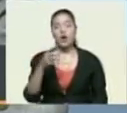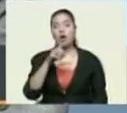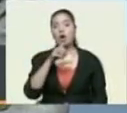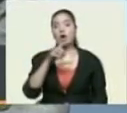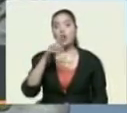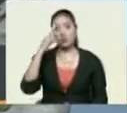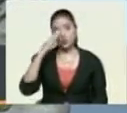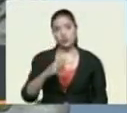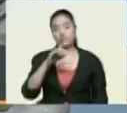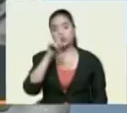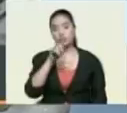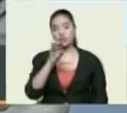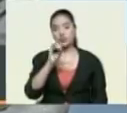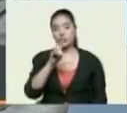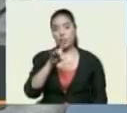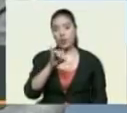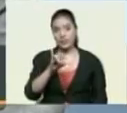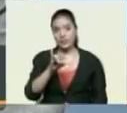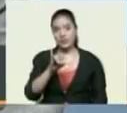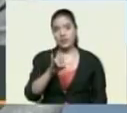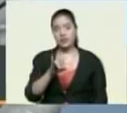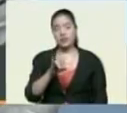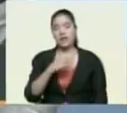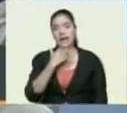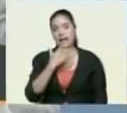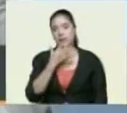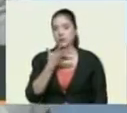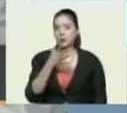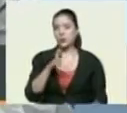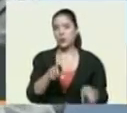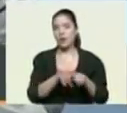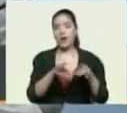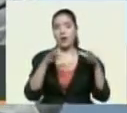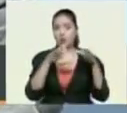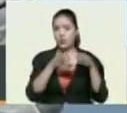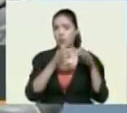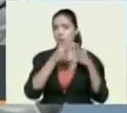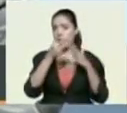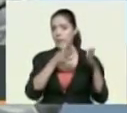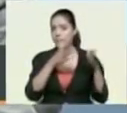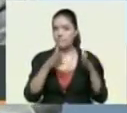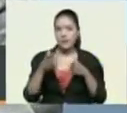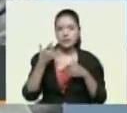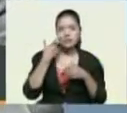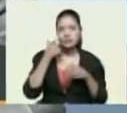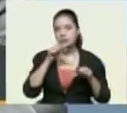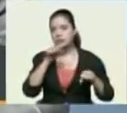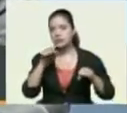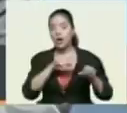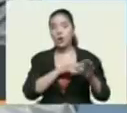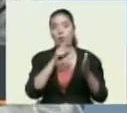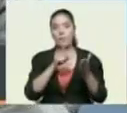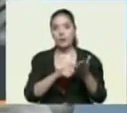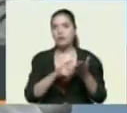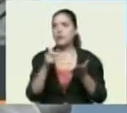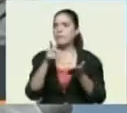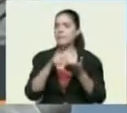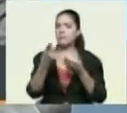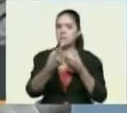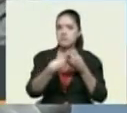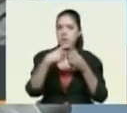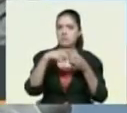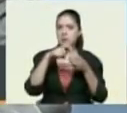por ser una especie de comando estratégico integral donde